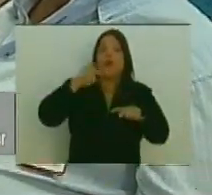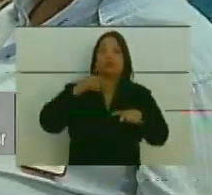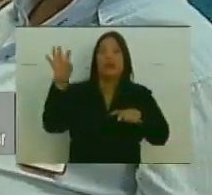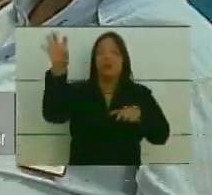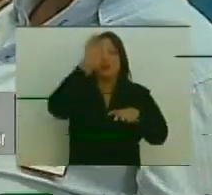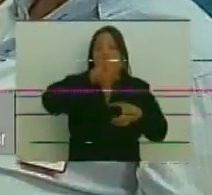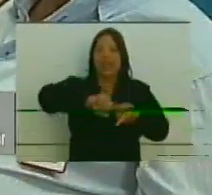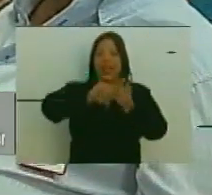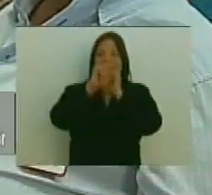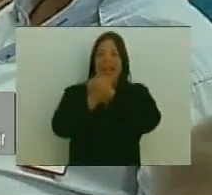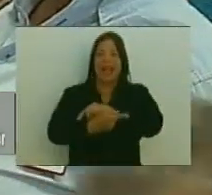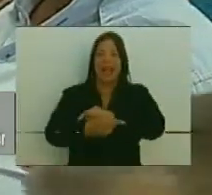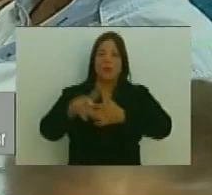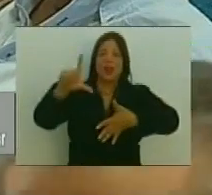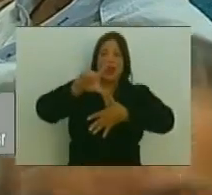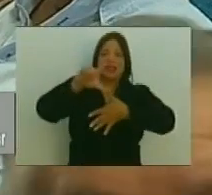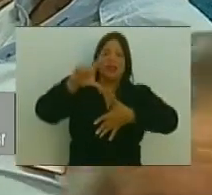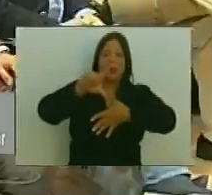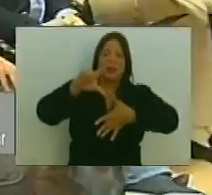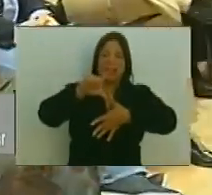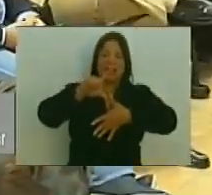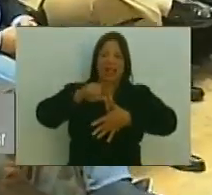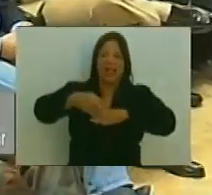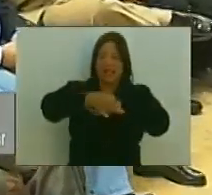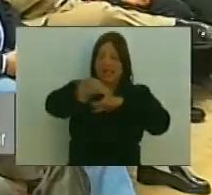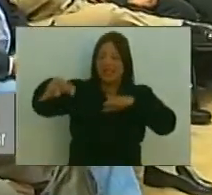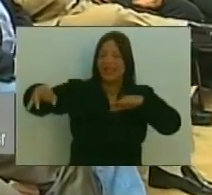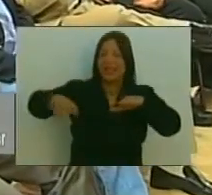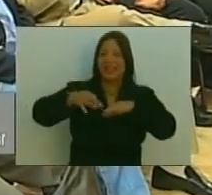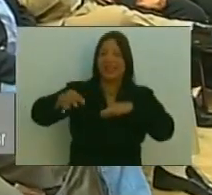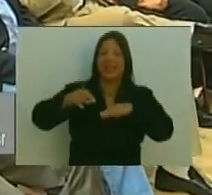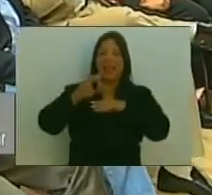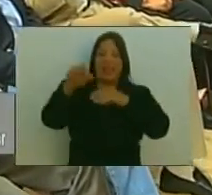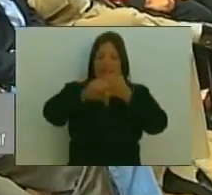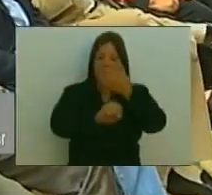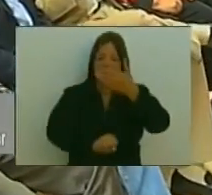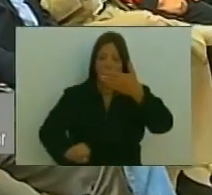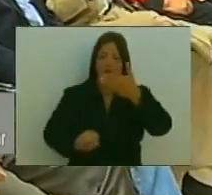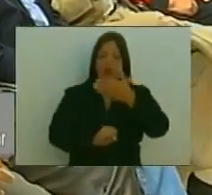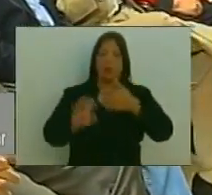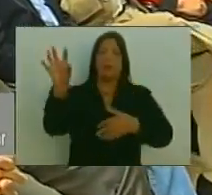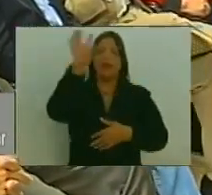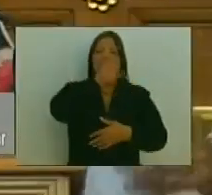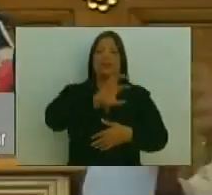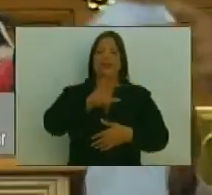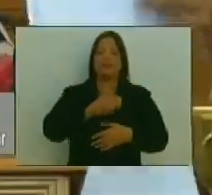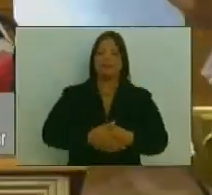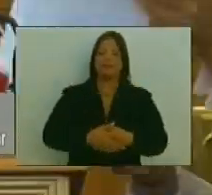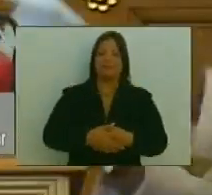cambio en la región latinoamericana, el Caribe y los pueblos del sur.